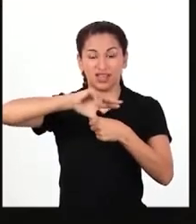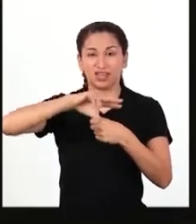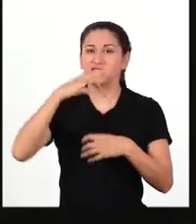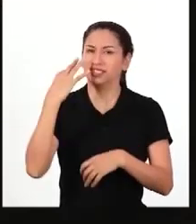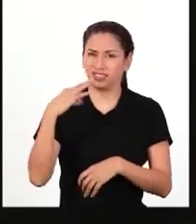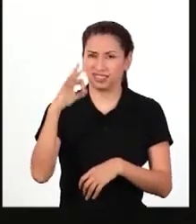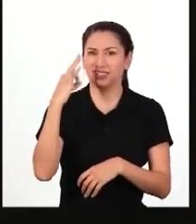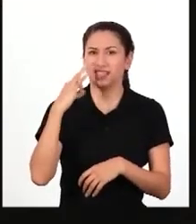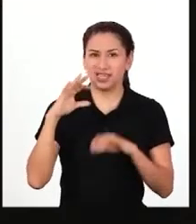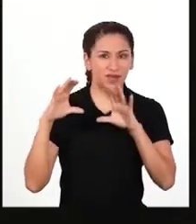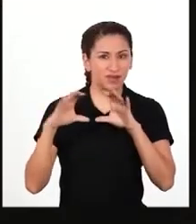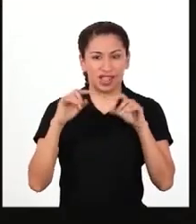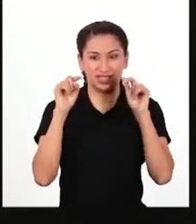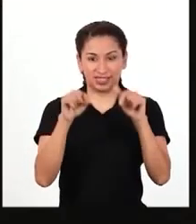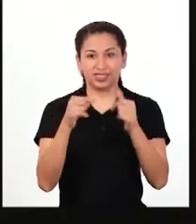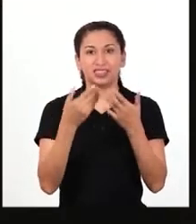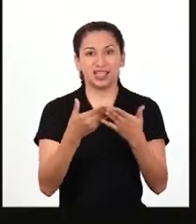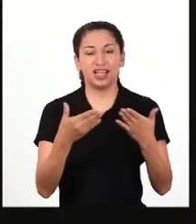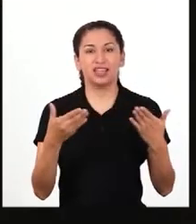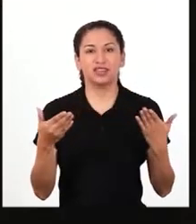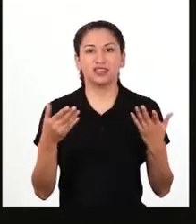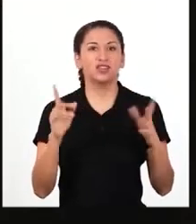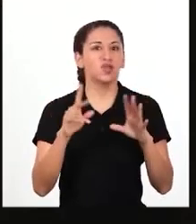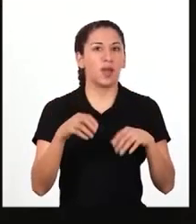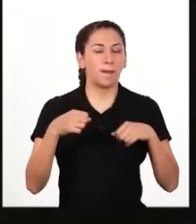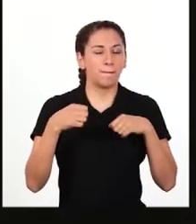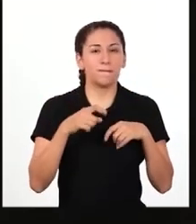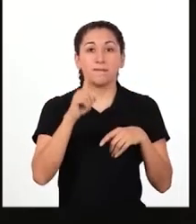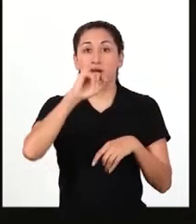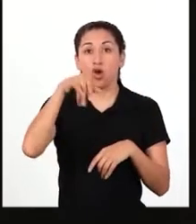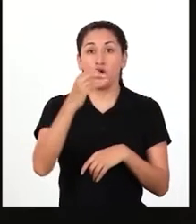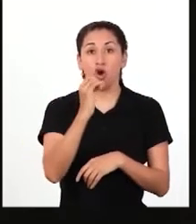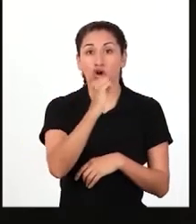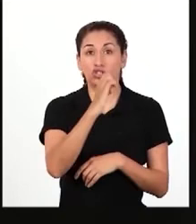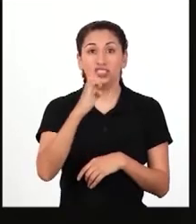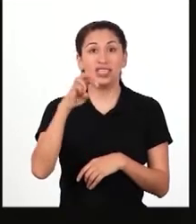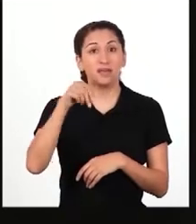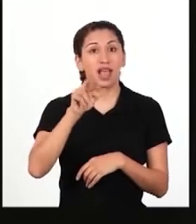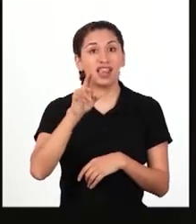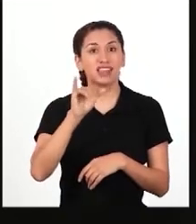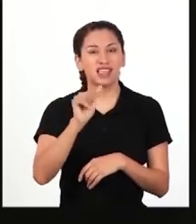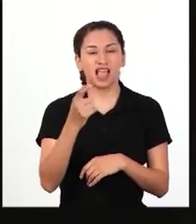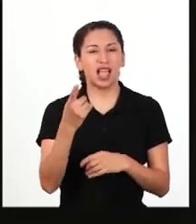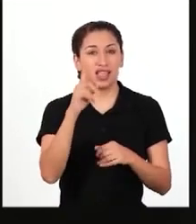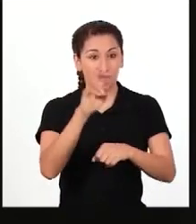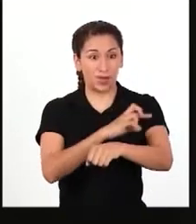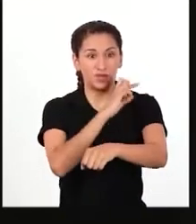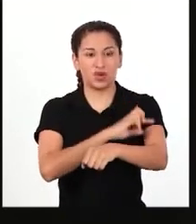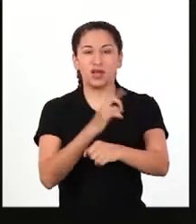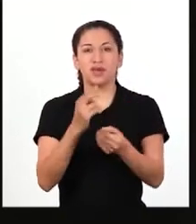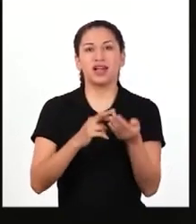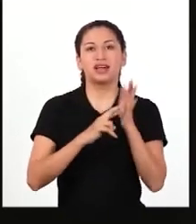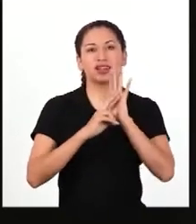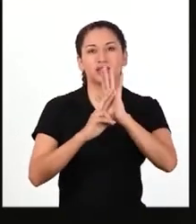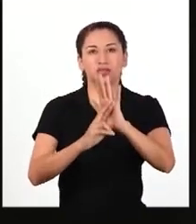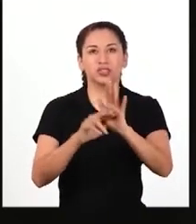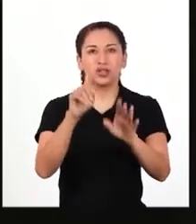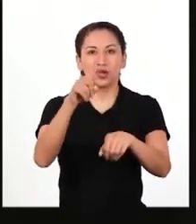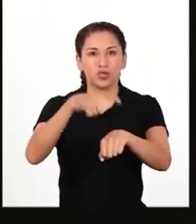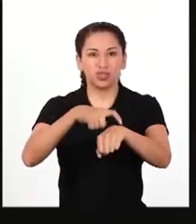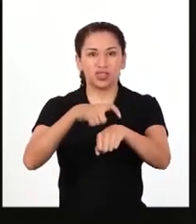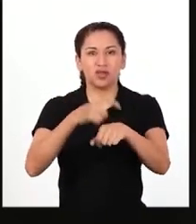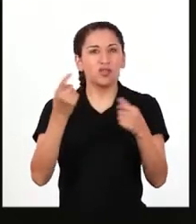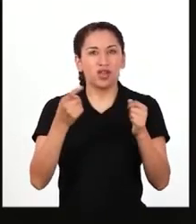En una feria se suelen realizar también este tipo de actividades. José María Eguren, en este poema, representó